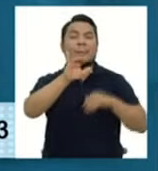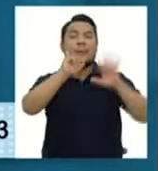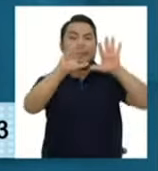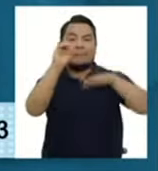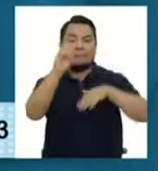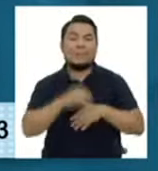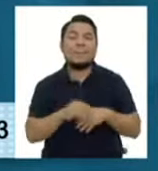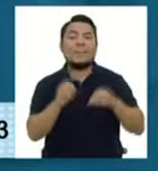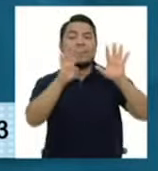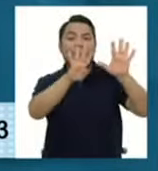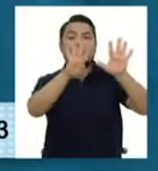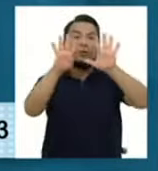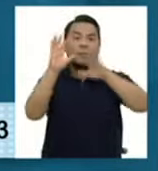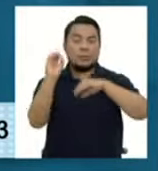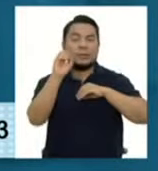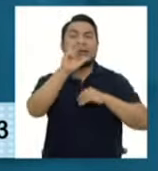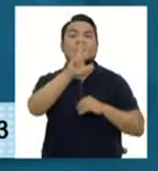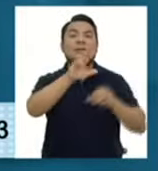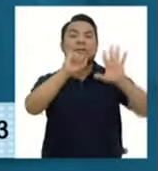979-475-560 o el